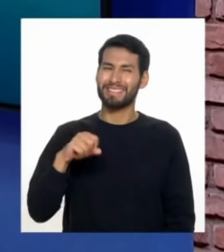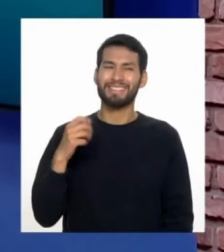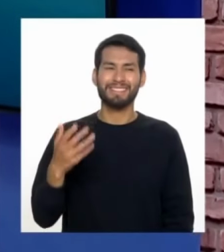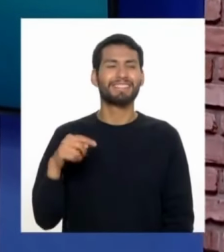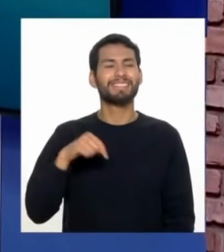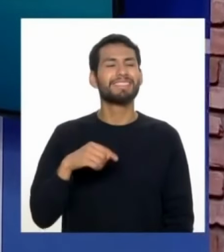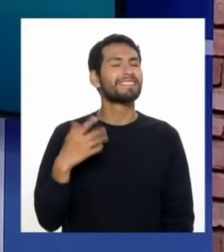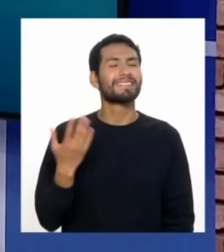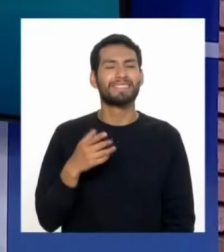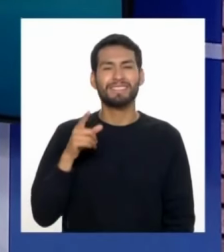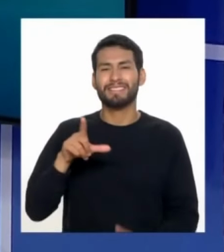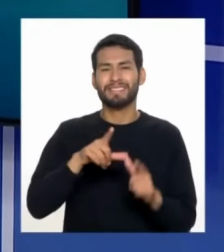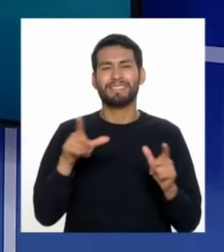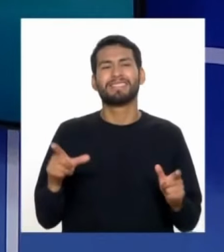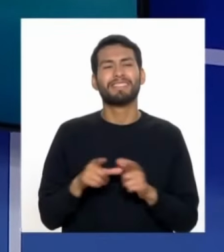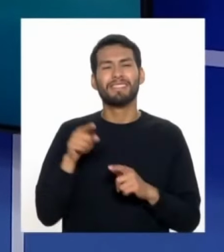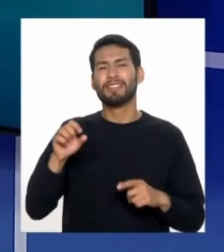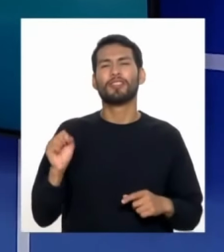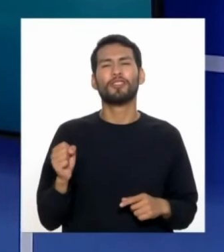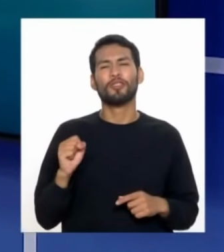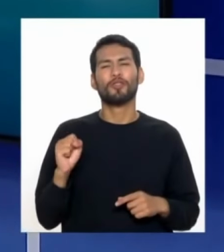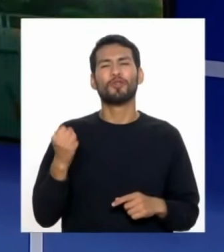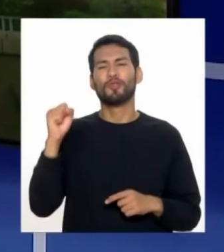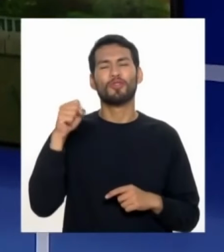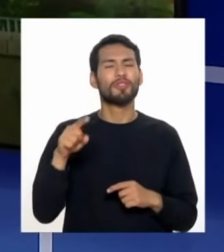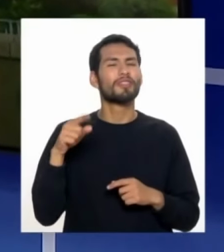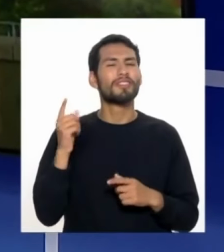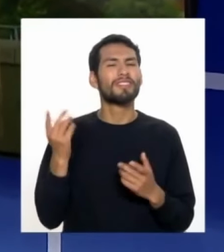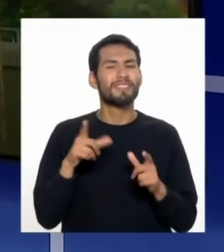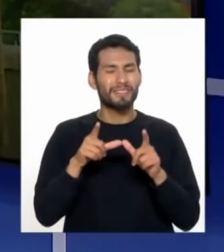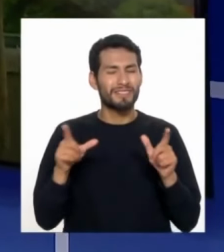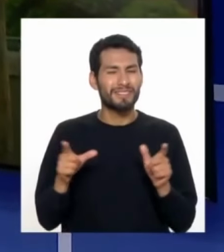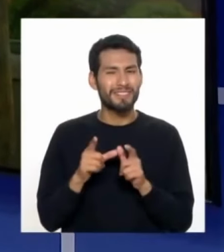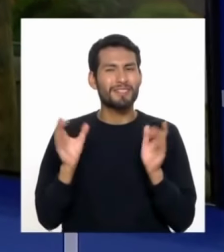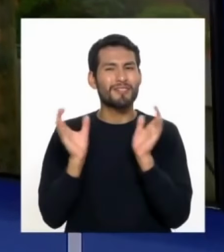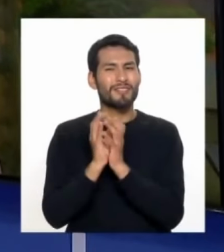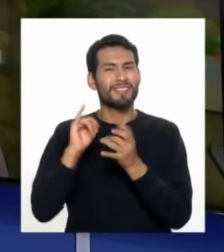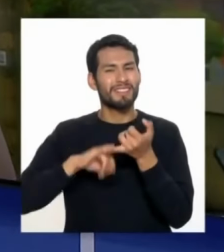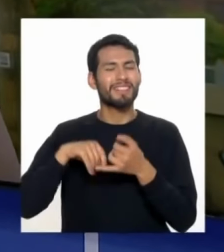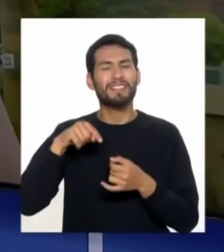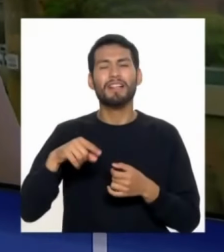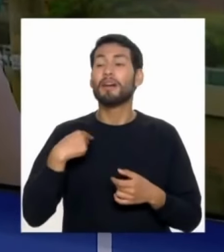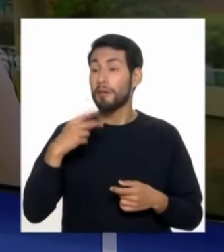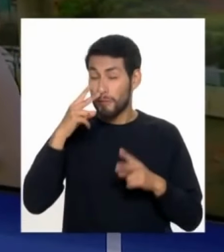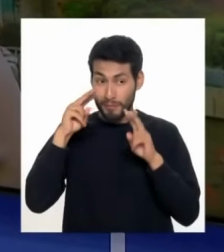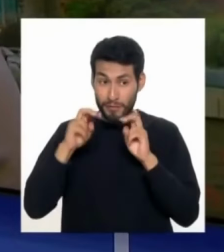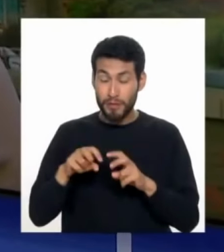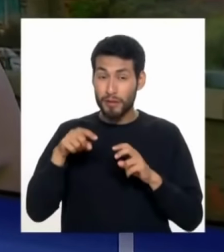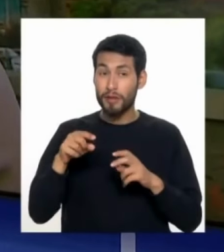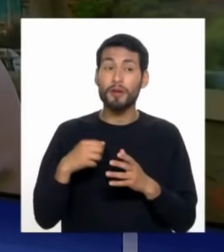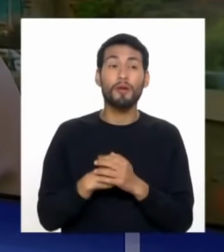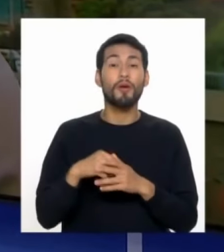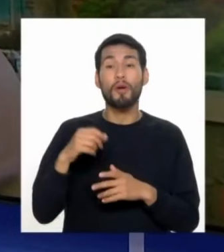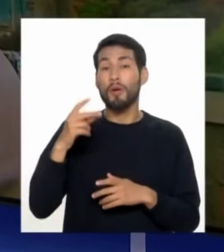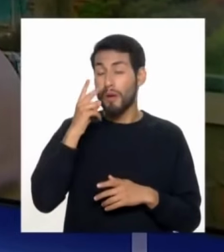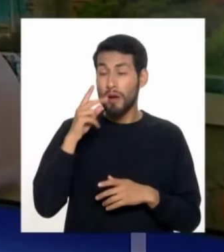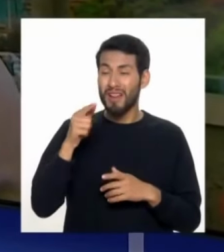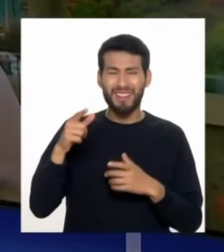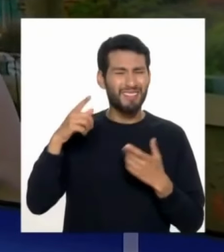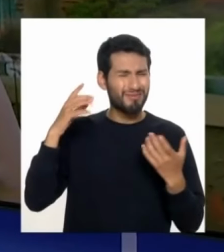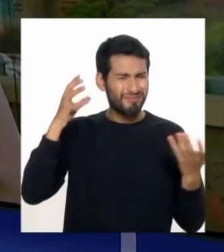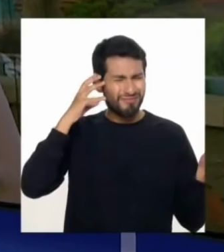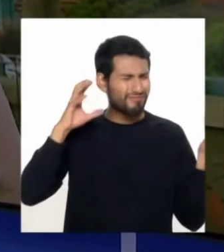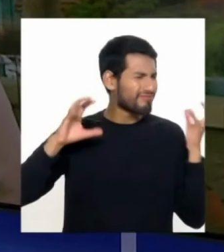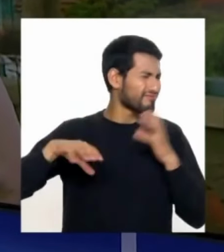y nos vamos hasta Surquillo, donde está Patricia Molina, para contarnos sobre el monitoreo de la contaminación sonora